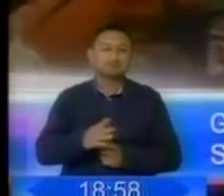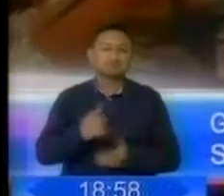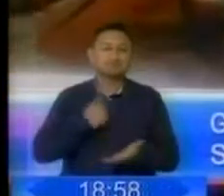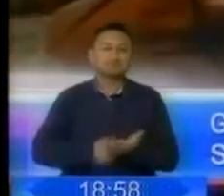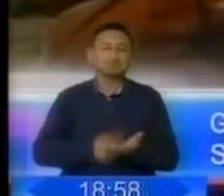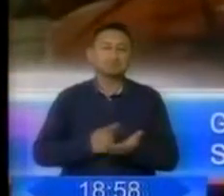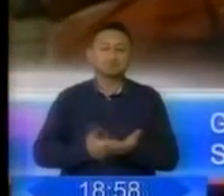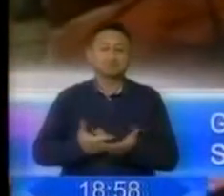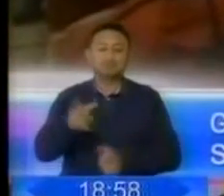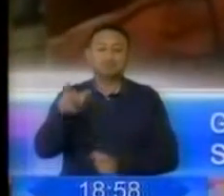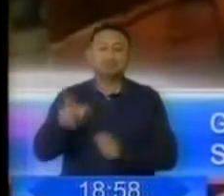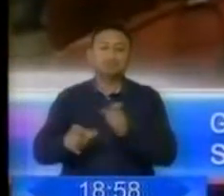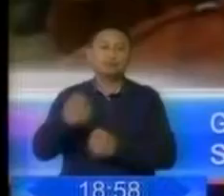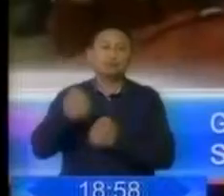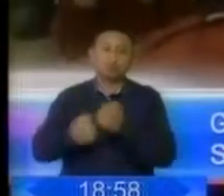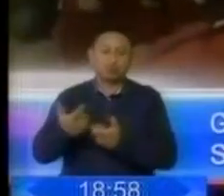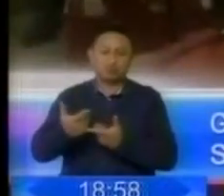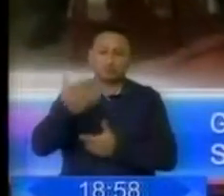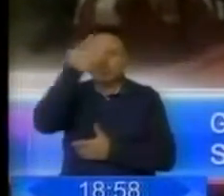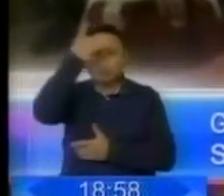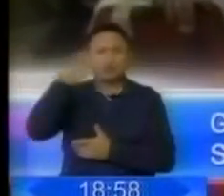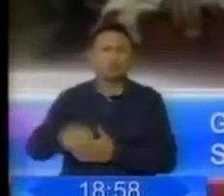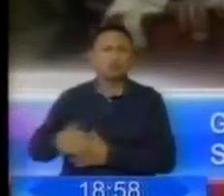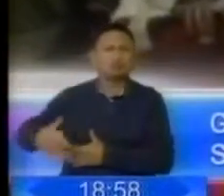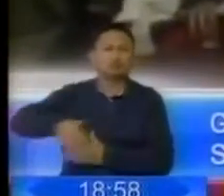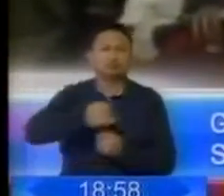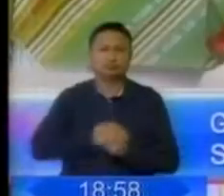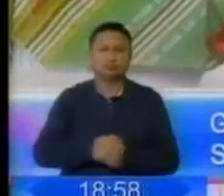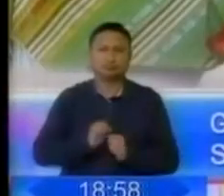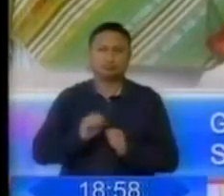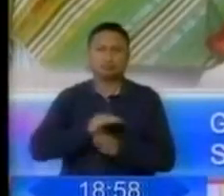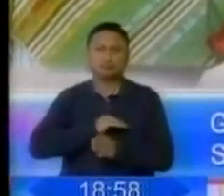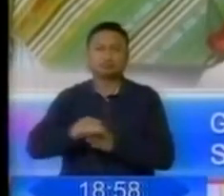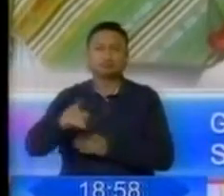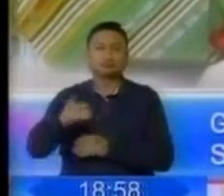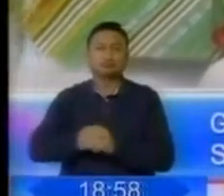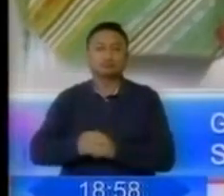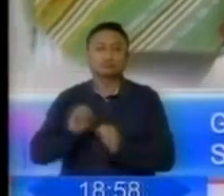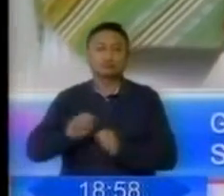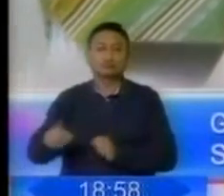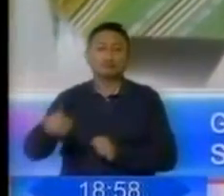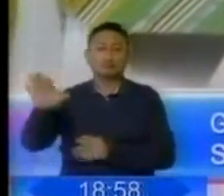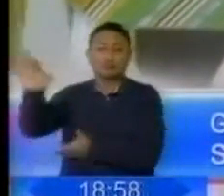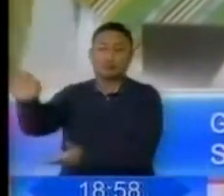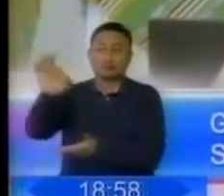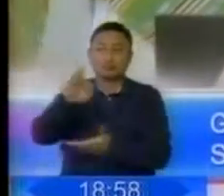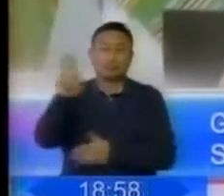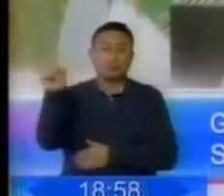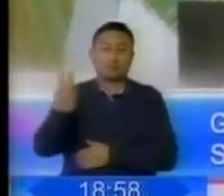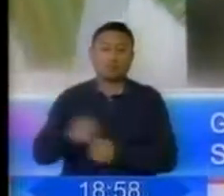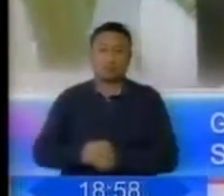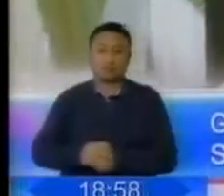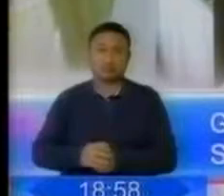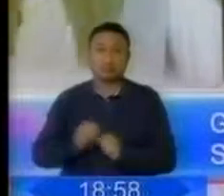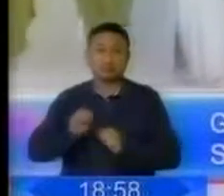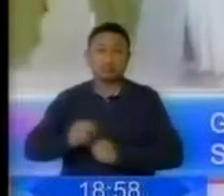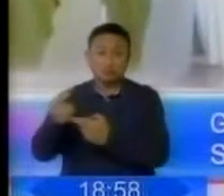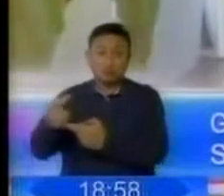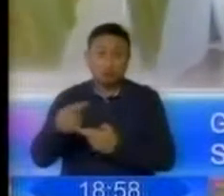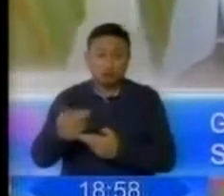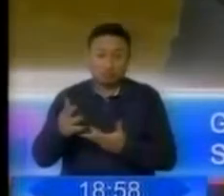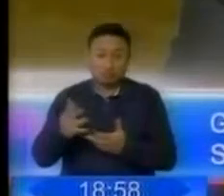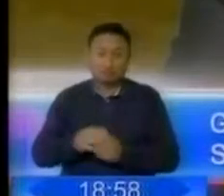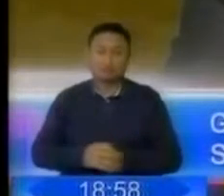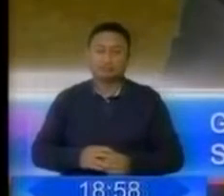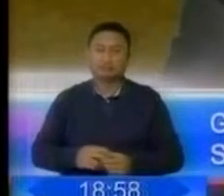el problema de la migración y buscar soluciones. Se ha invitado para que participe en la cita la representación de Venezuela, pero no existe aún una